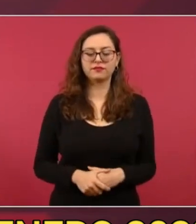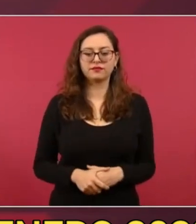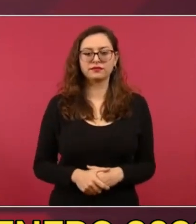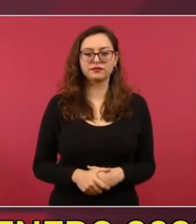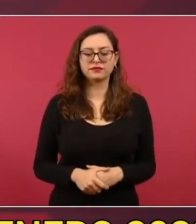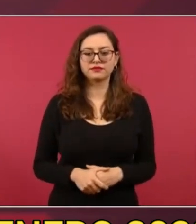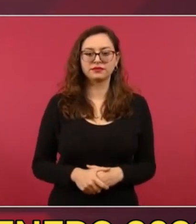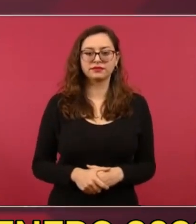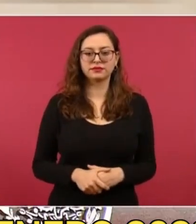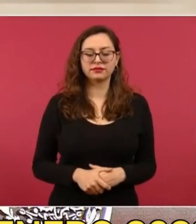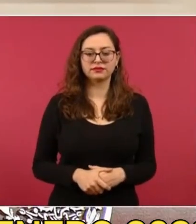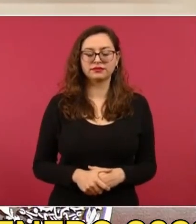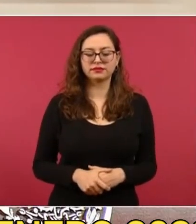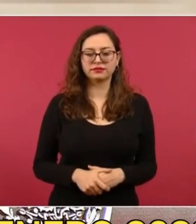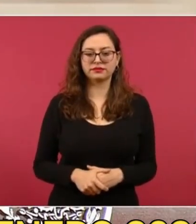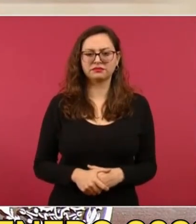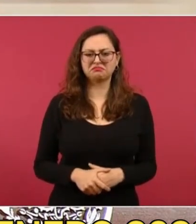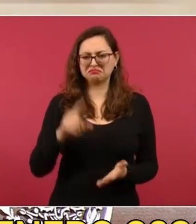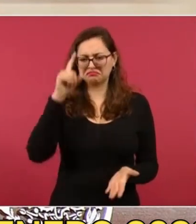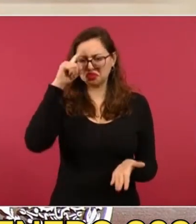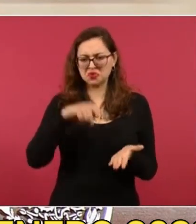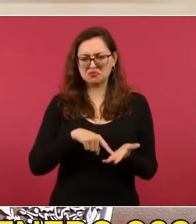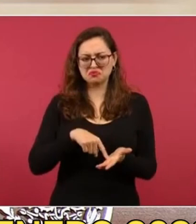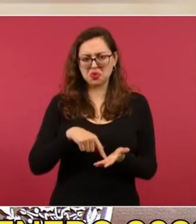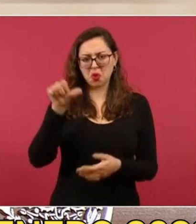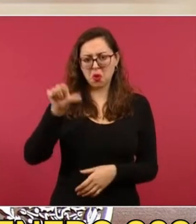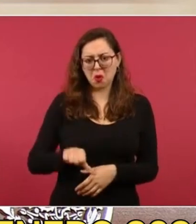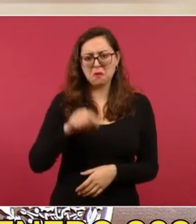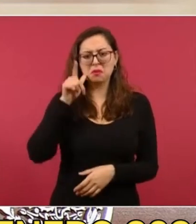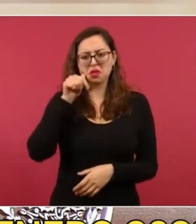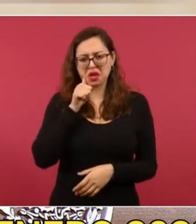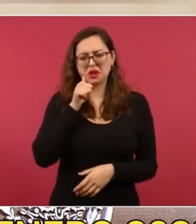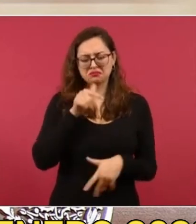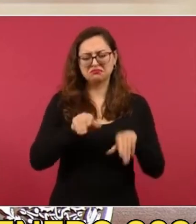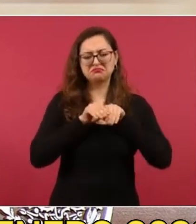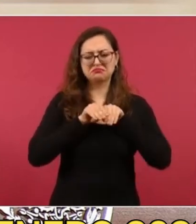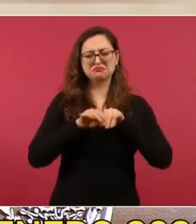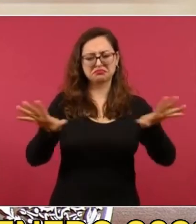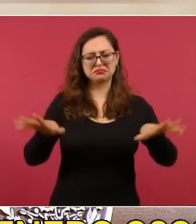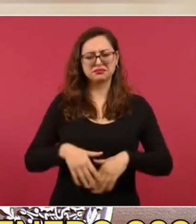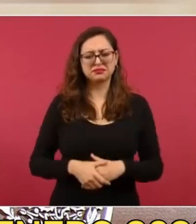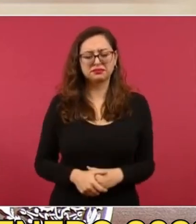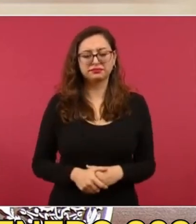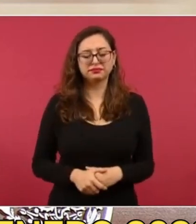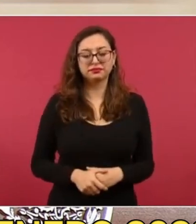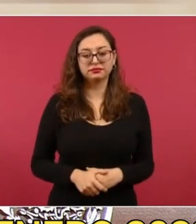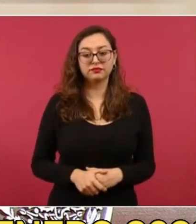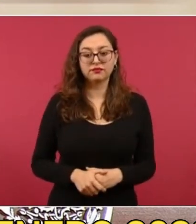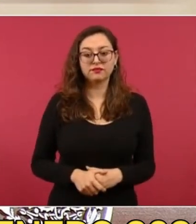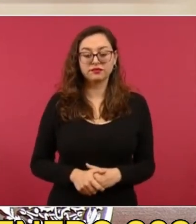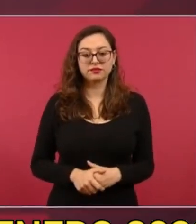transmitir. Yo creo que hoy o mañana ya les vamos a estar informando,